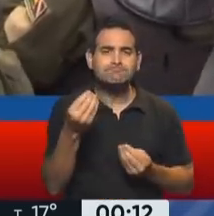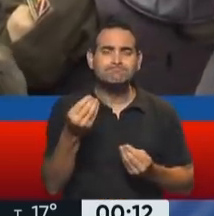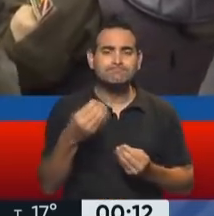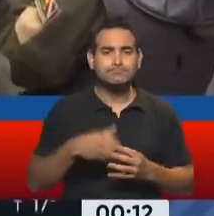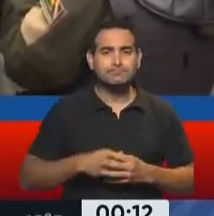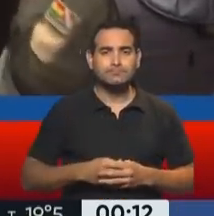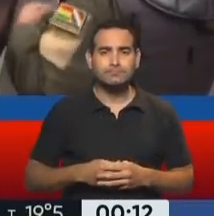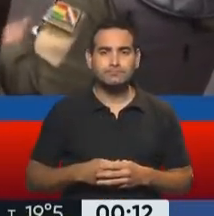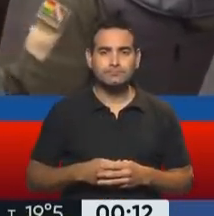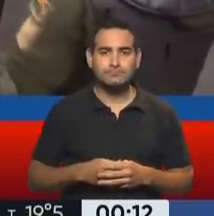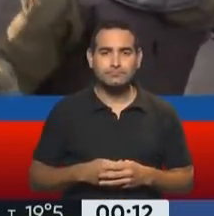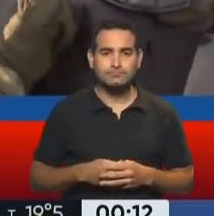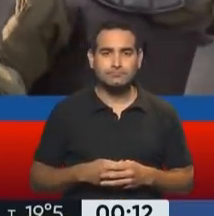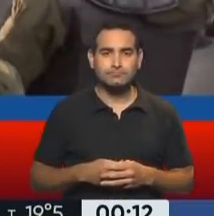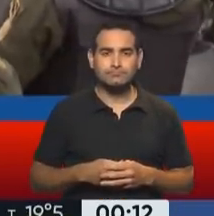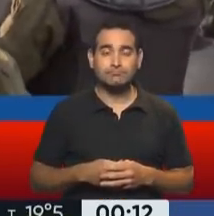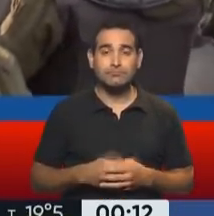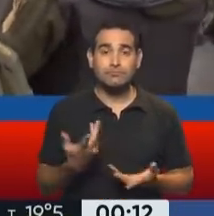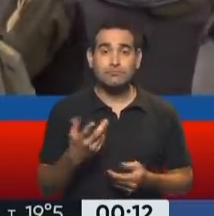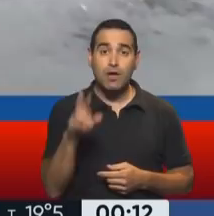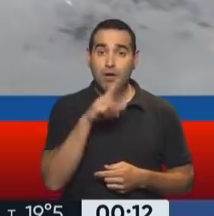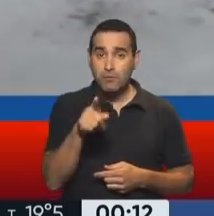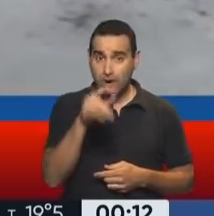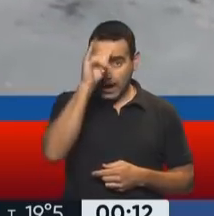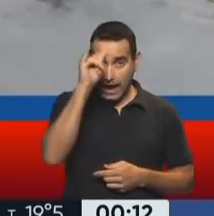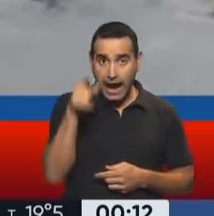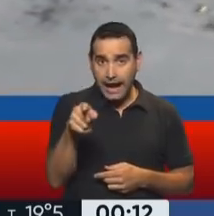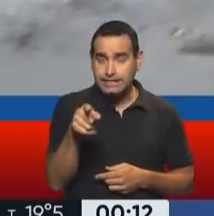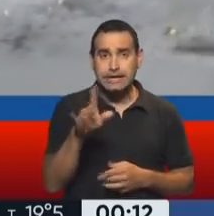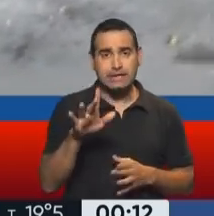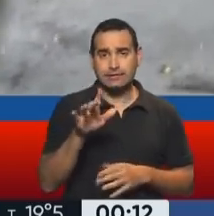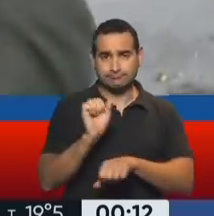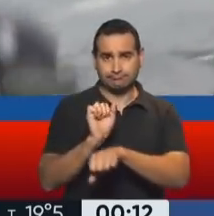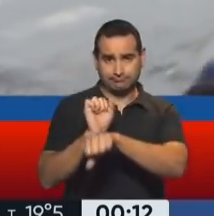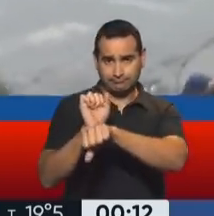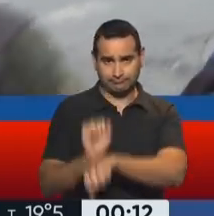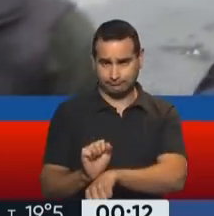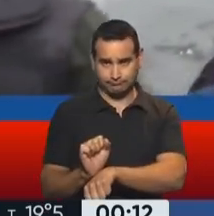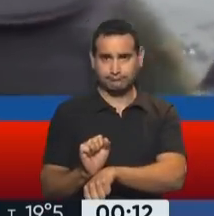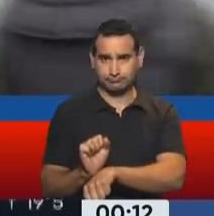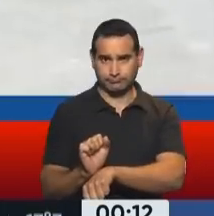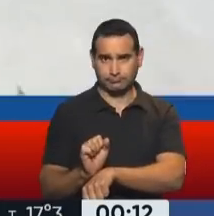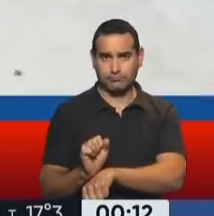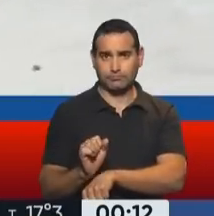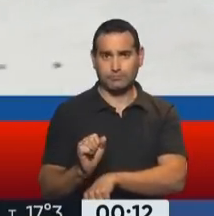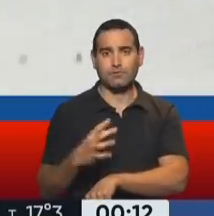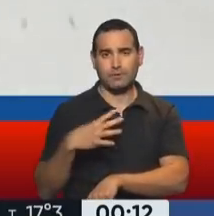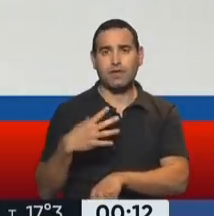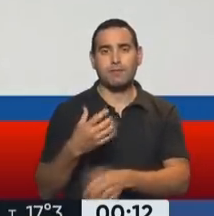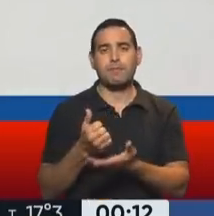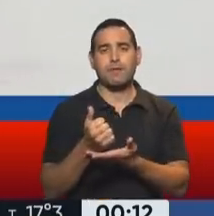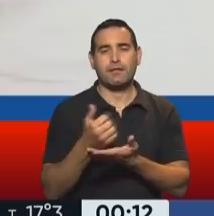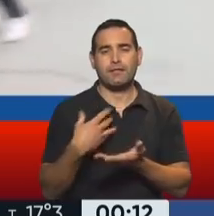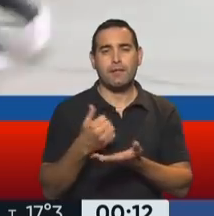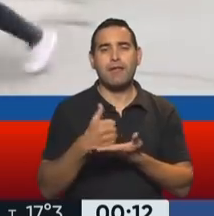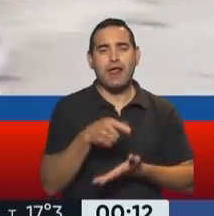Bolivia? Ella está todavía guardando detención preventiva mientras el proceso investigativo